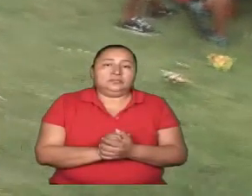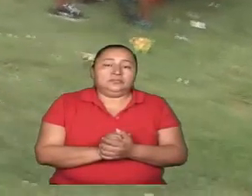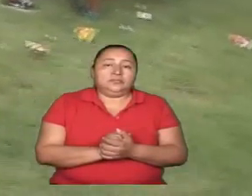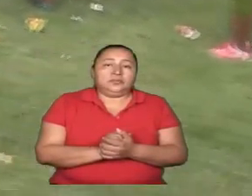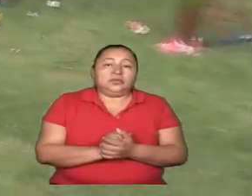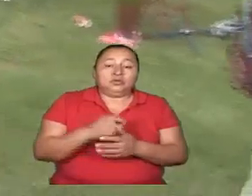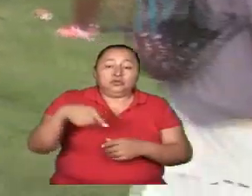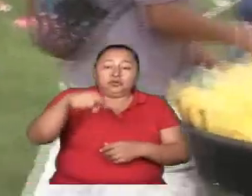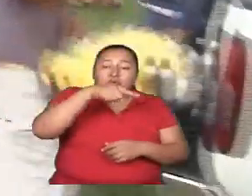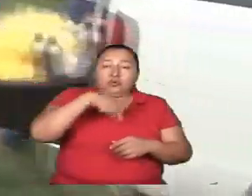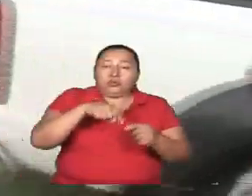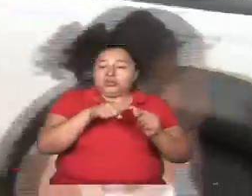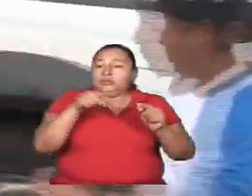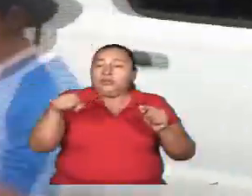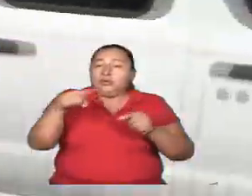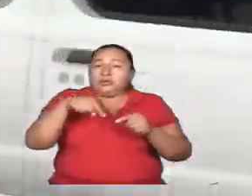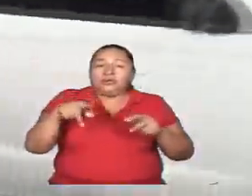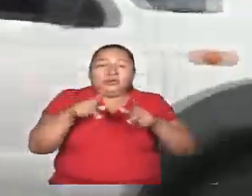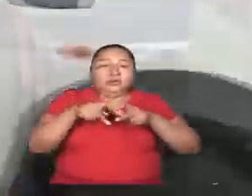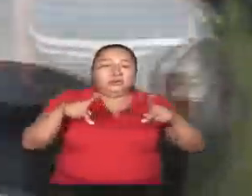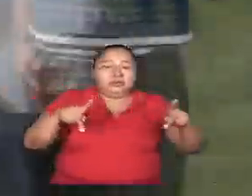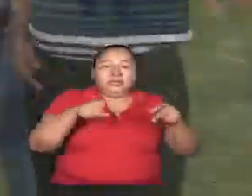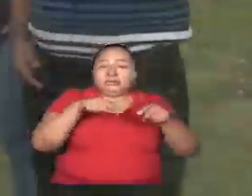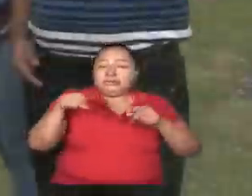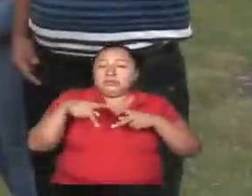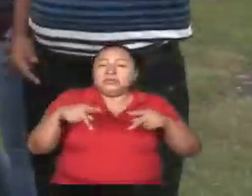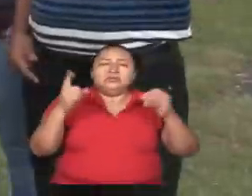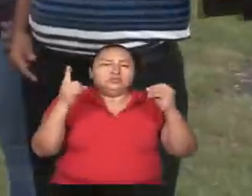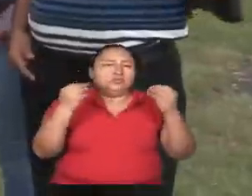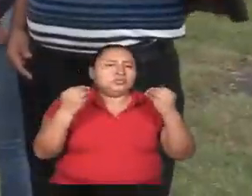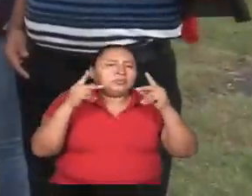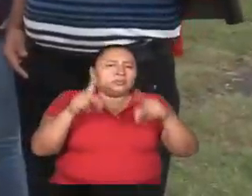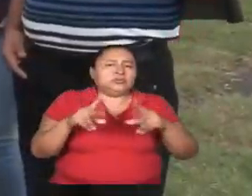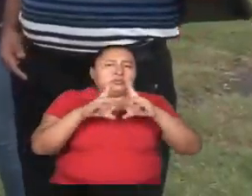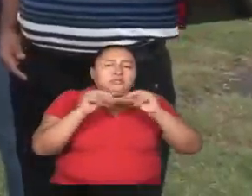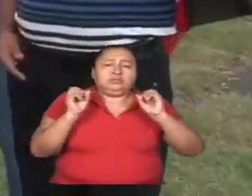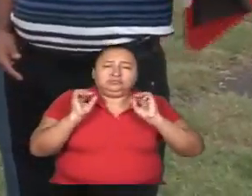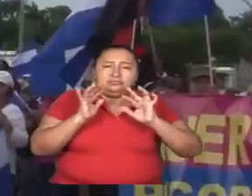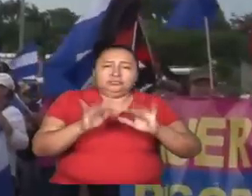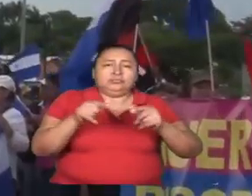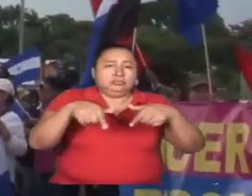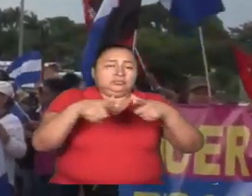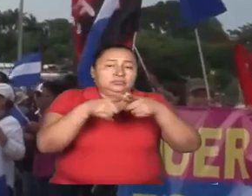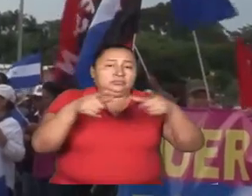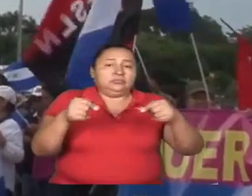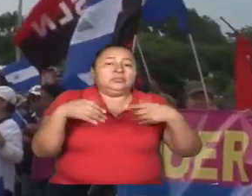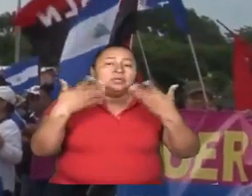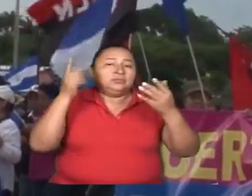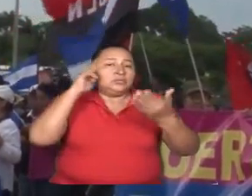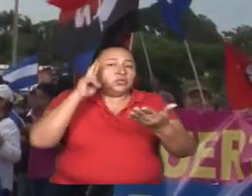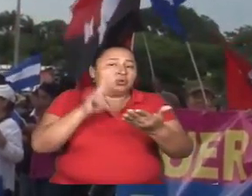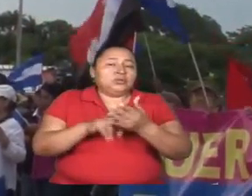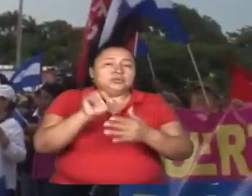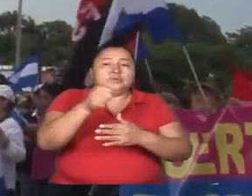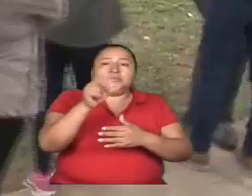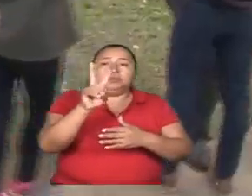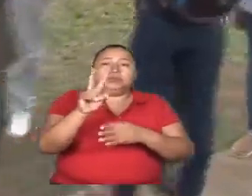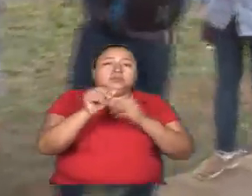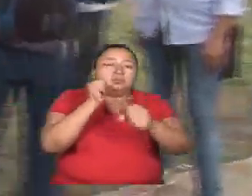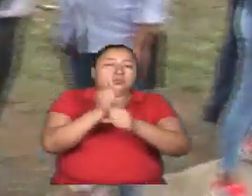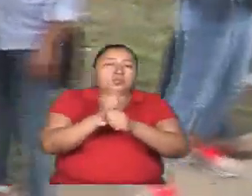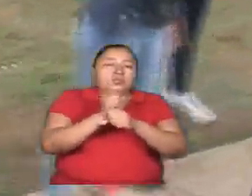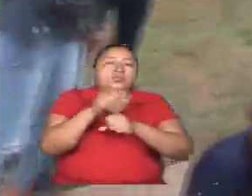Rotonda a rotonda, plaza a plaza, miles de nicaragüenses se congregaron en Managua para conmemorar el 62